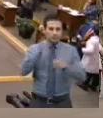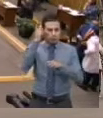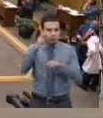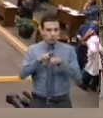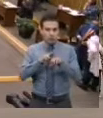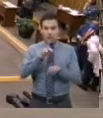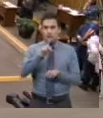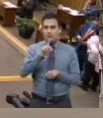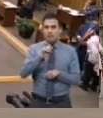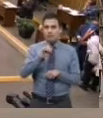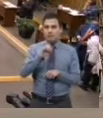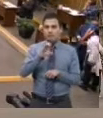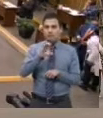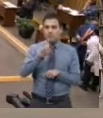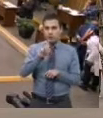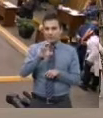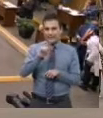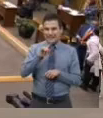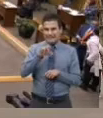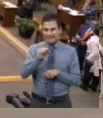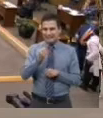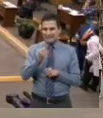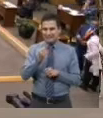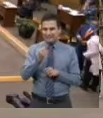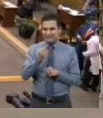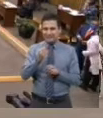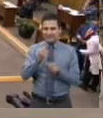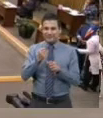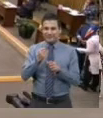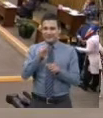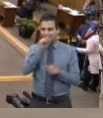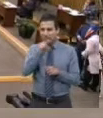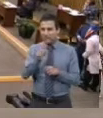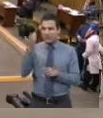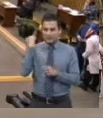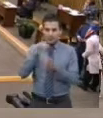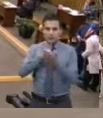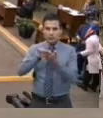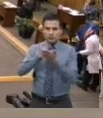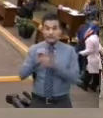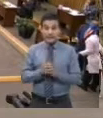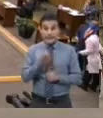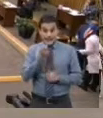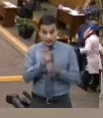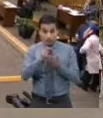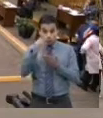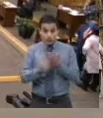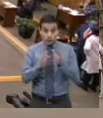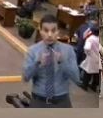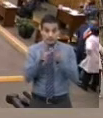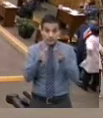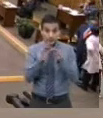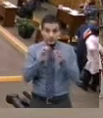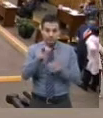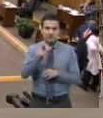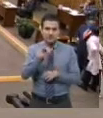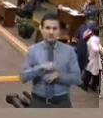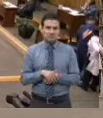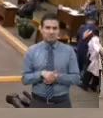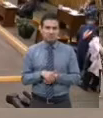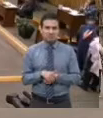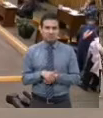podcast. Sí, eso dice el proyecto, pero nunca se acredita que alguno de sus